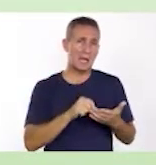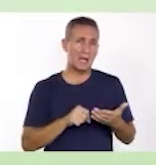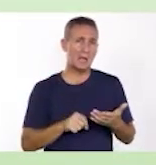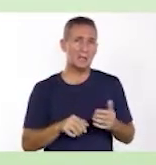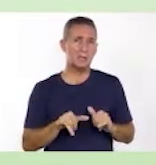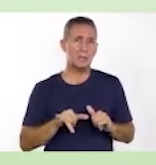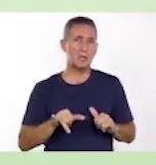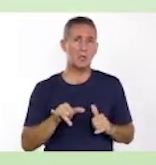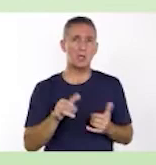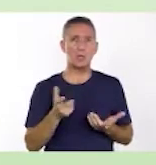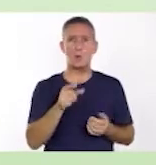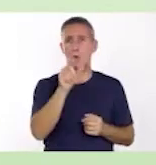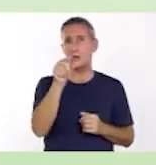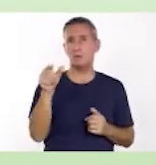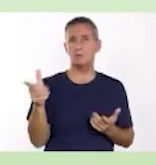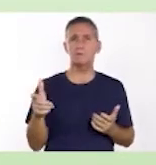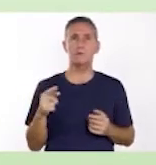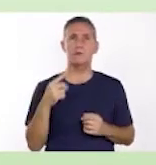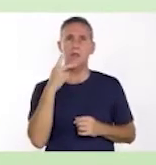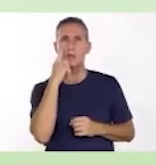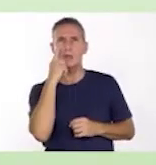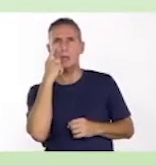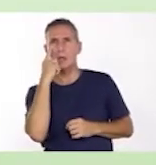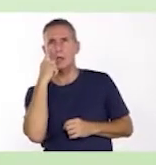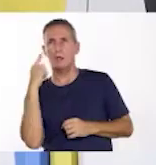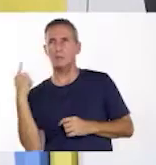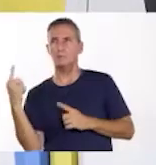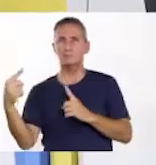Gran conocedor de cuanto le rodeaba.